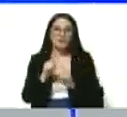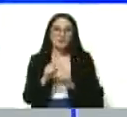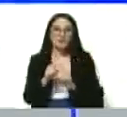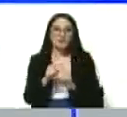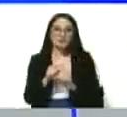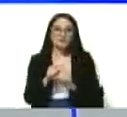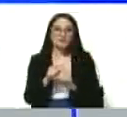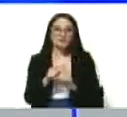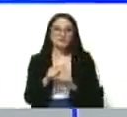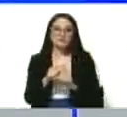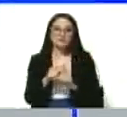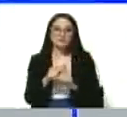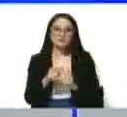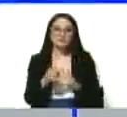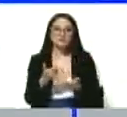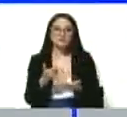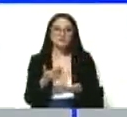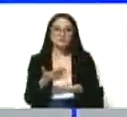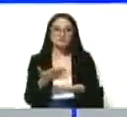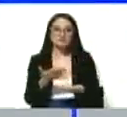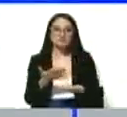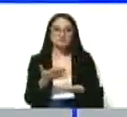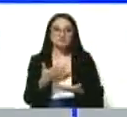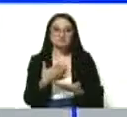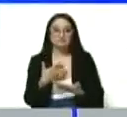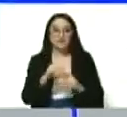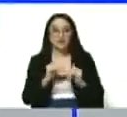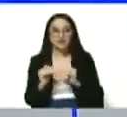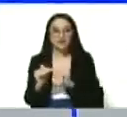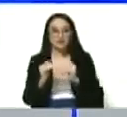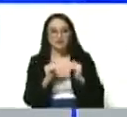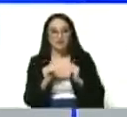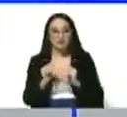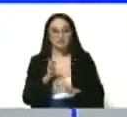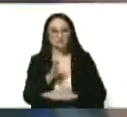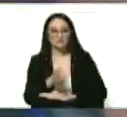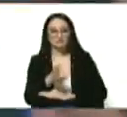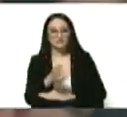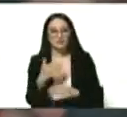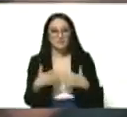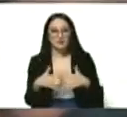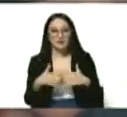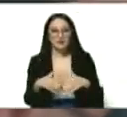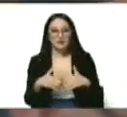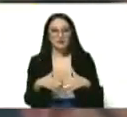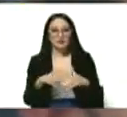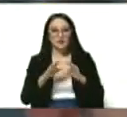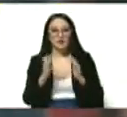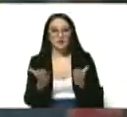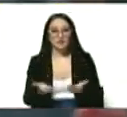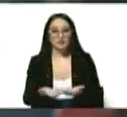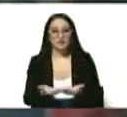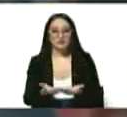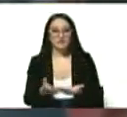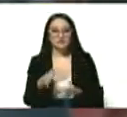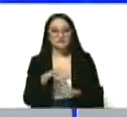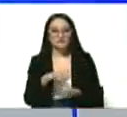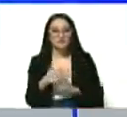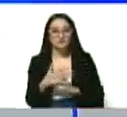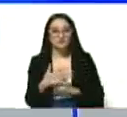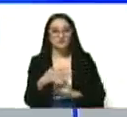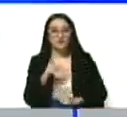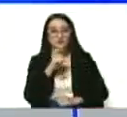supremo de procurar la tan anhelada estabilidad y firmeza de los mercados energéticos globales en medio de situaciones